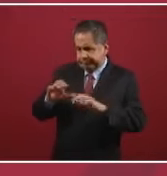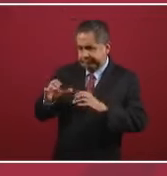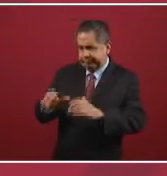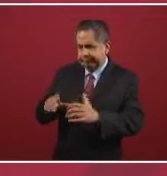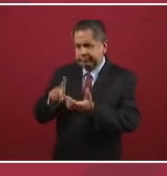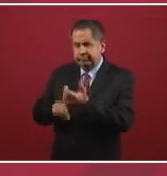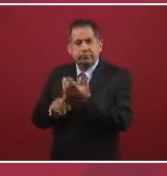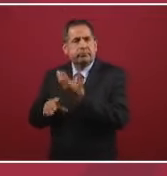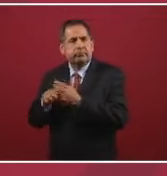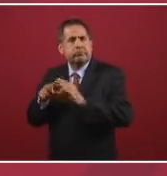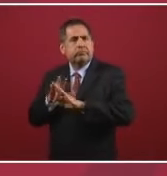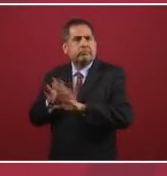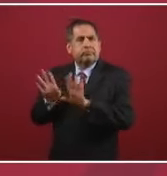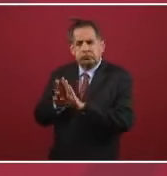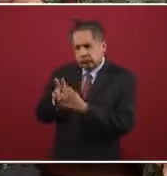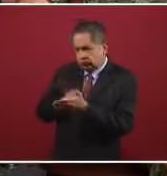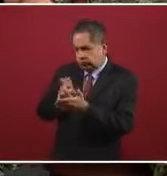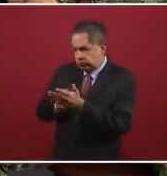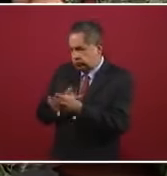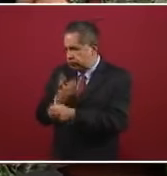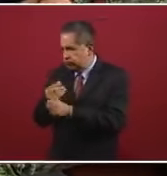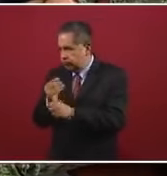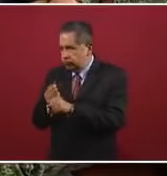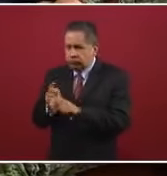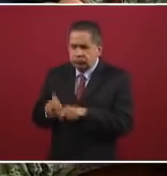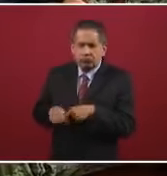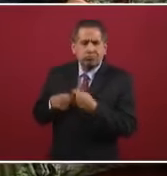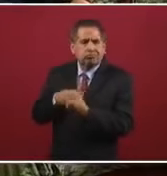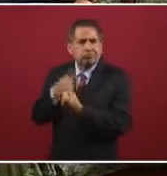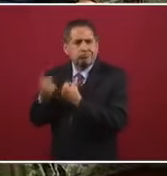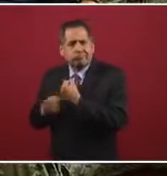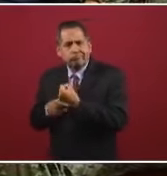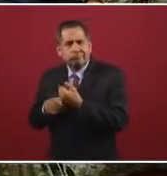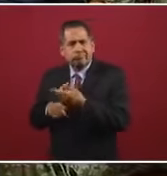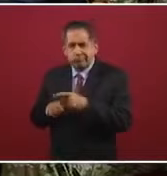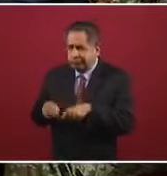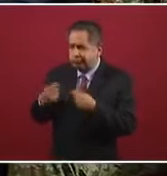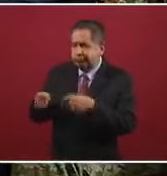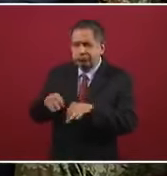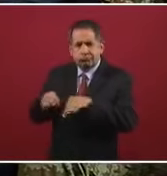fenómeno migratorio con desarrollo,